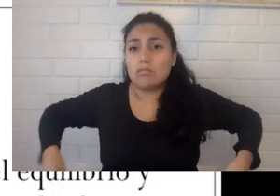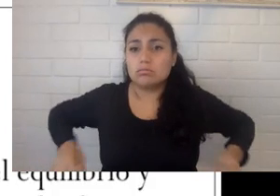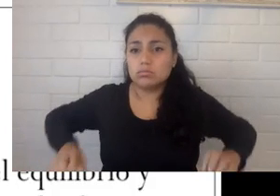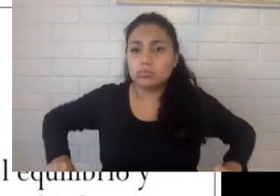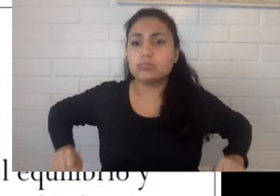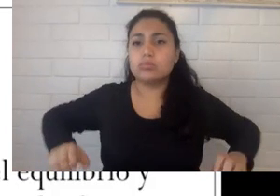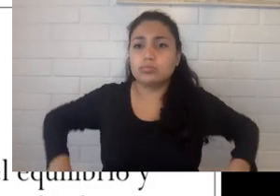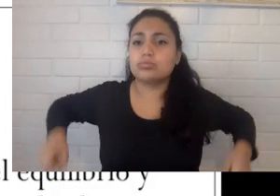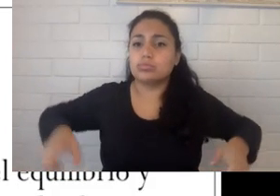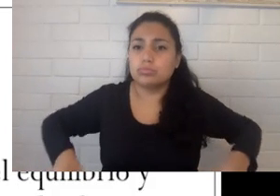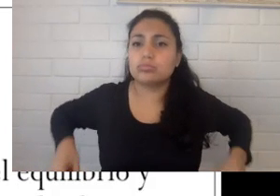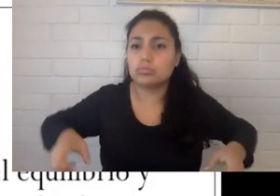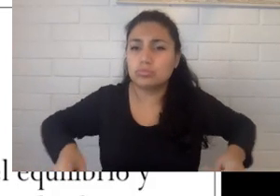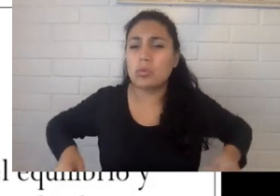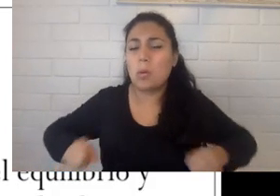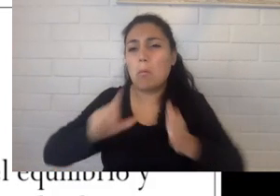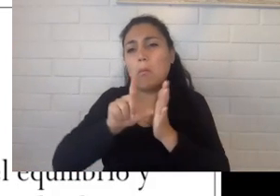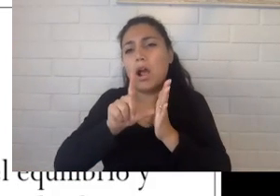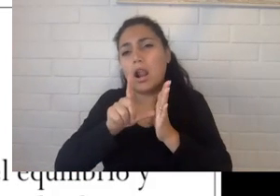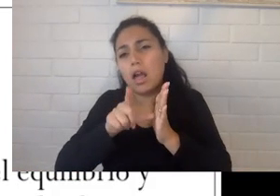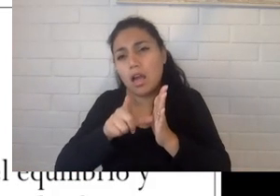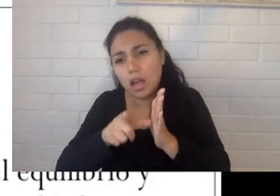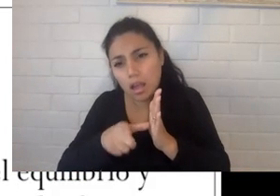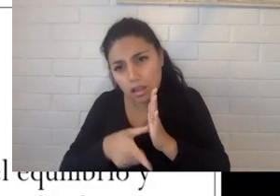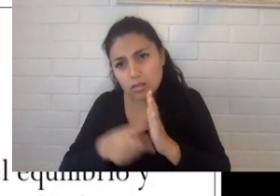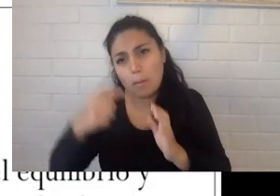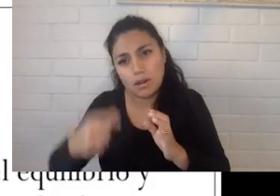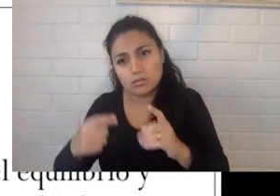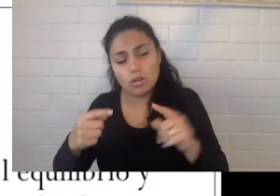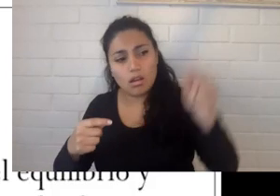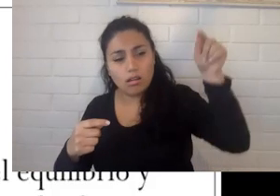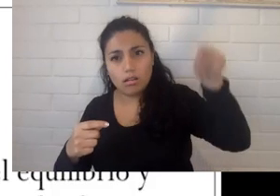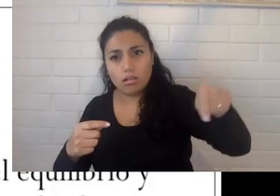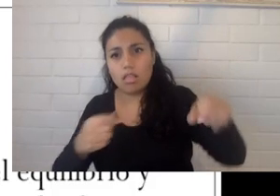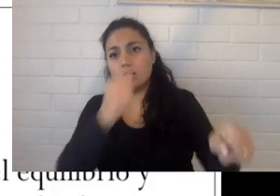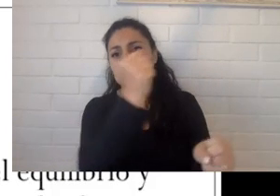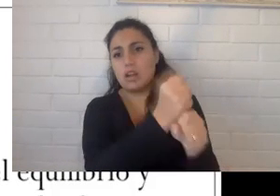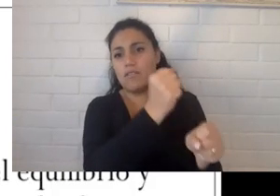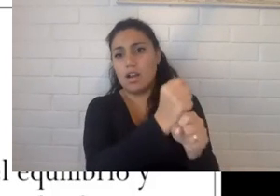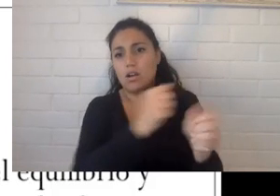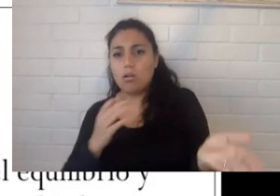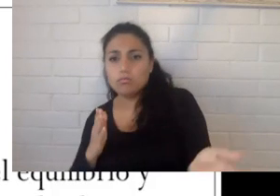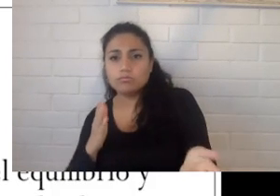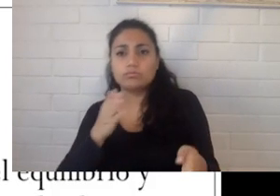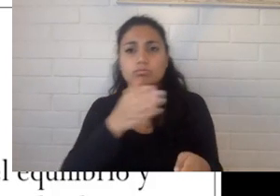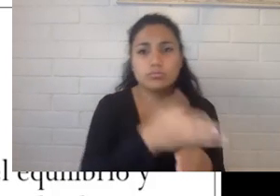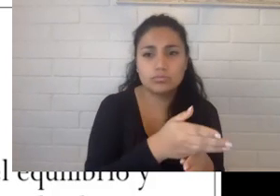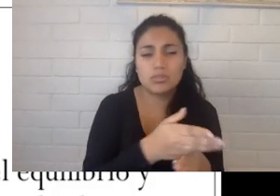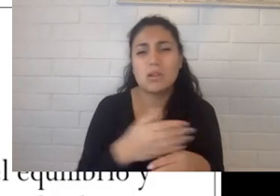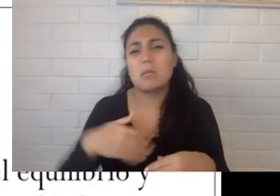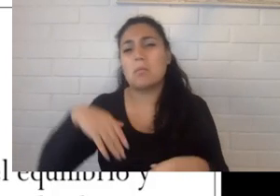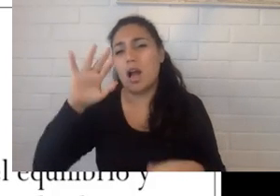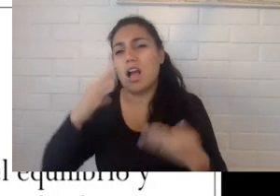la persona se demore mucho más tiempo en llegar a su lugar de trabajo, o que presente más